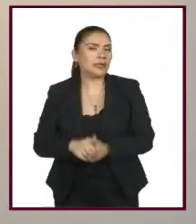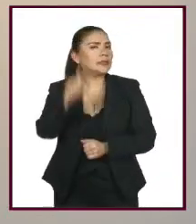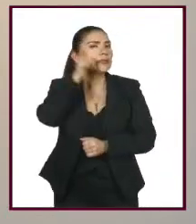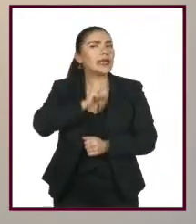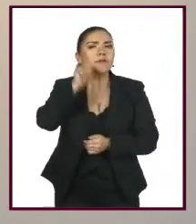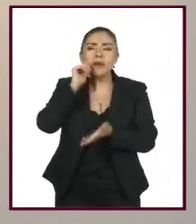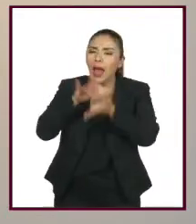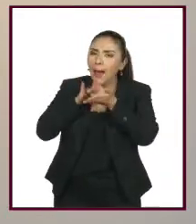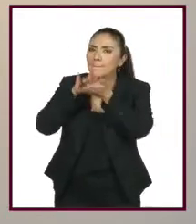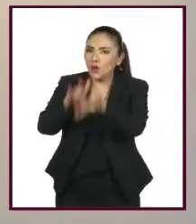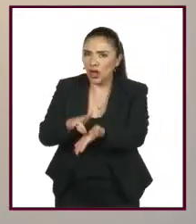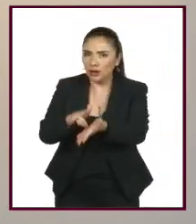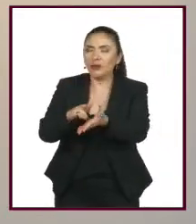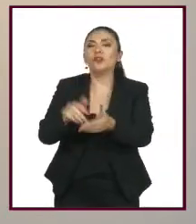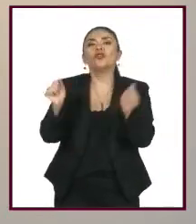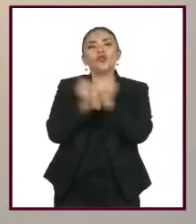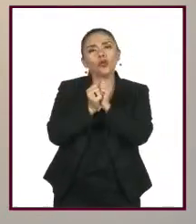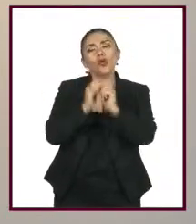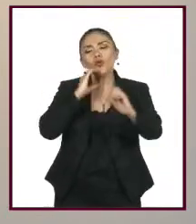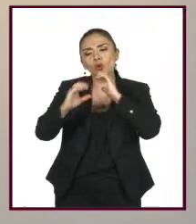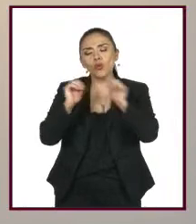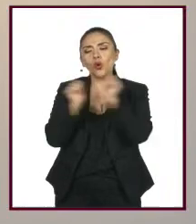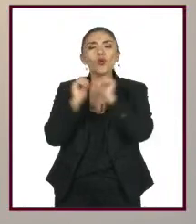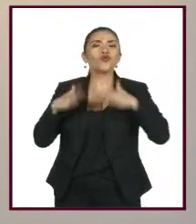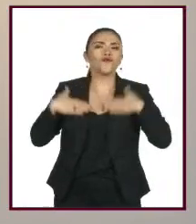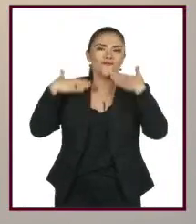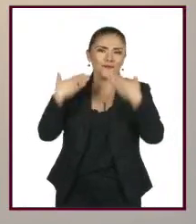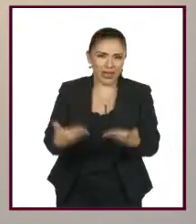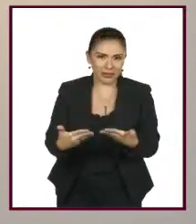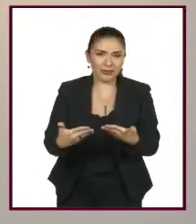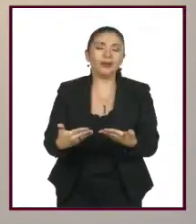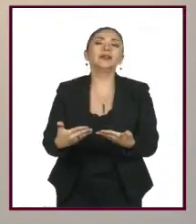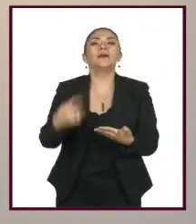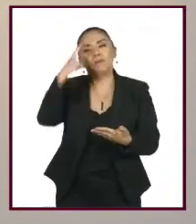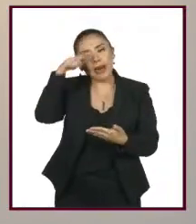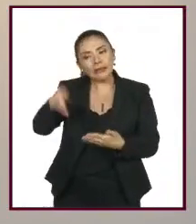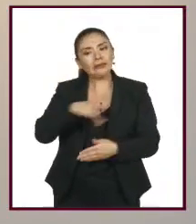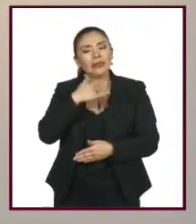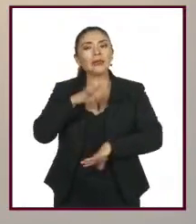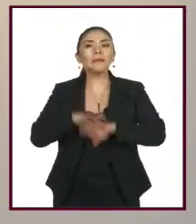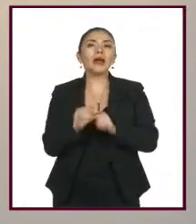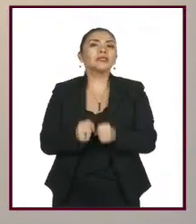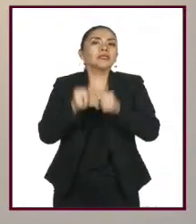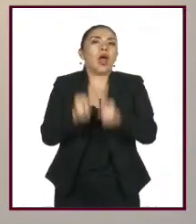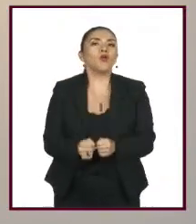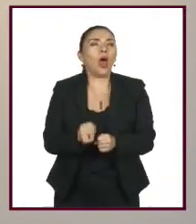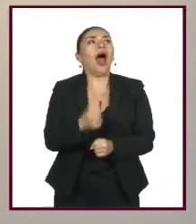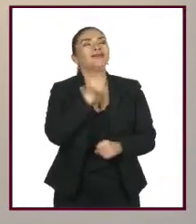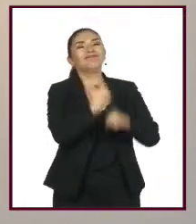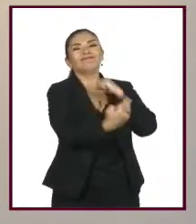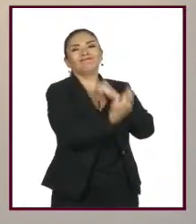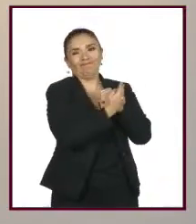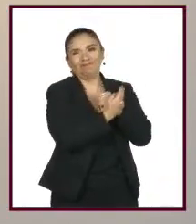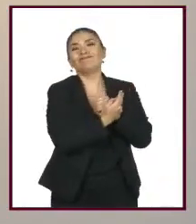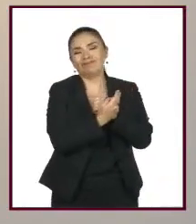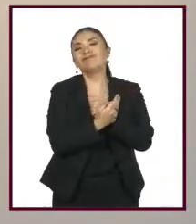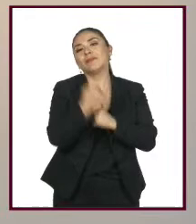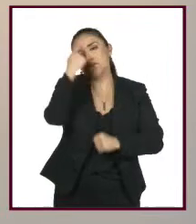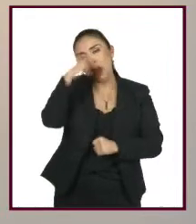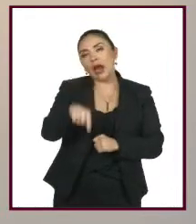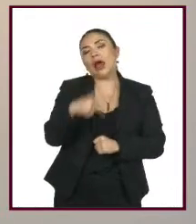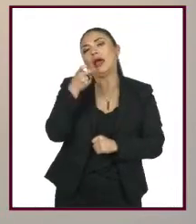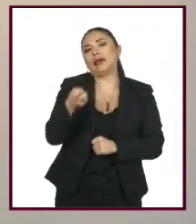apoyar, ¿no? Darle esta relación de confianza y de seguridad a las y los adolescentes